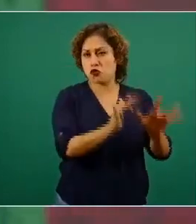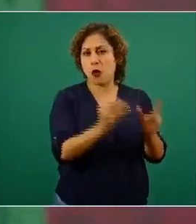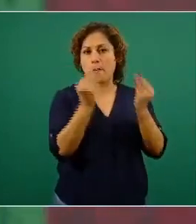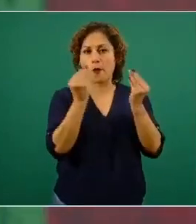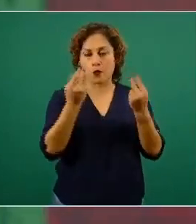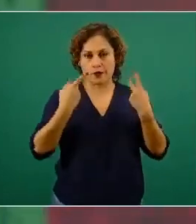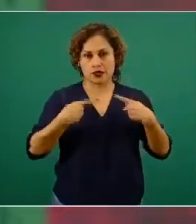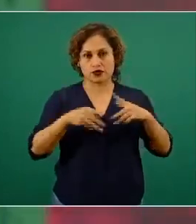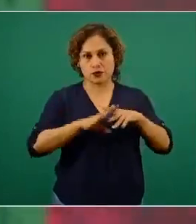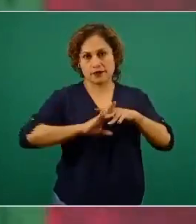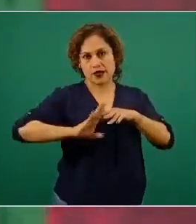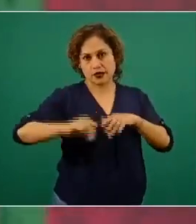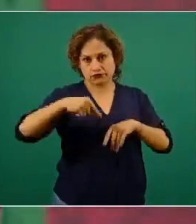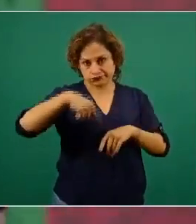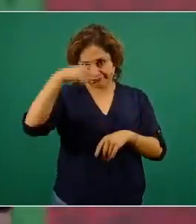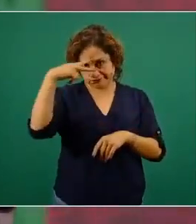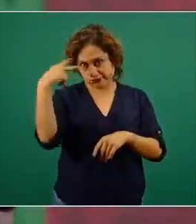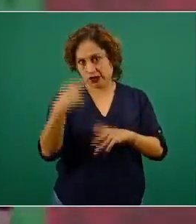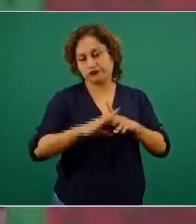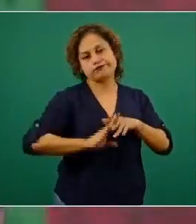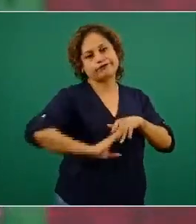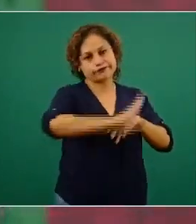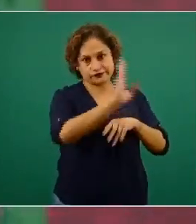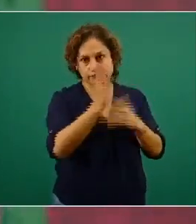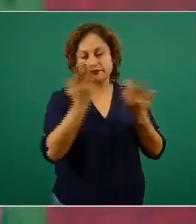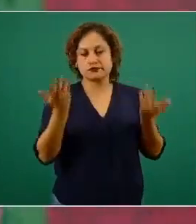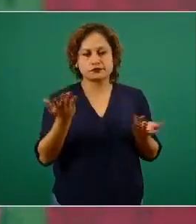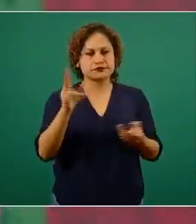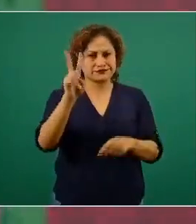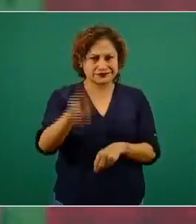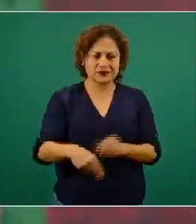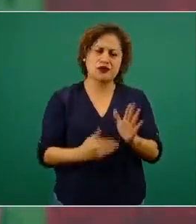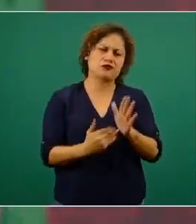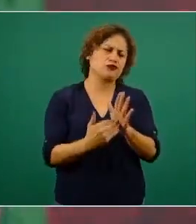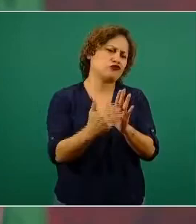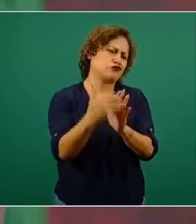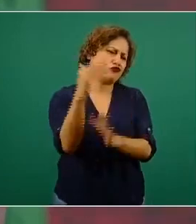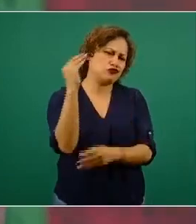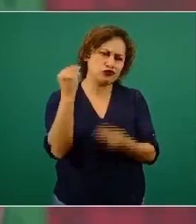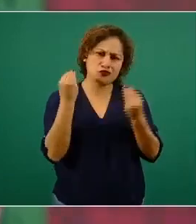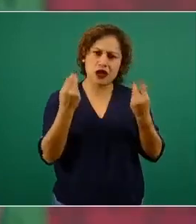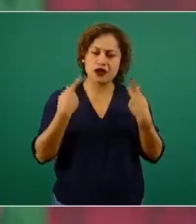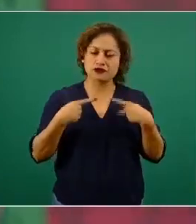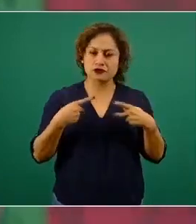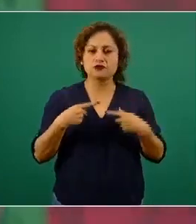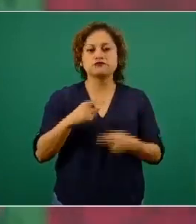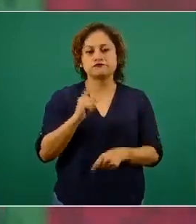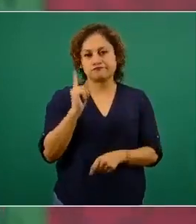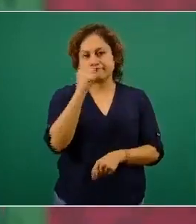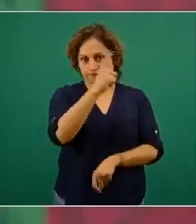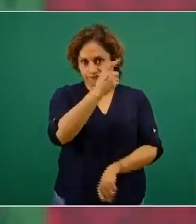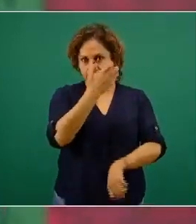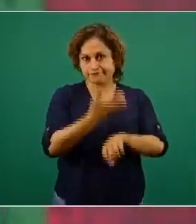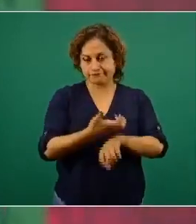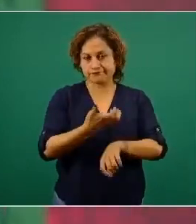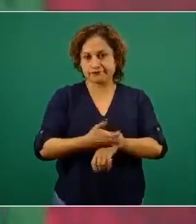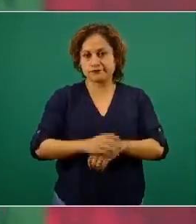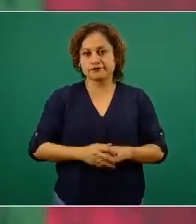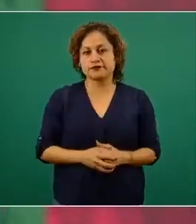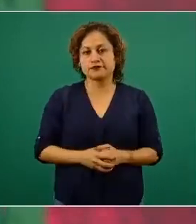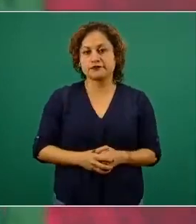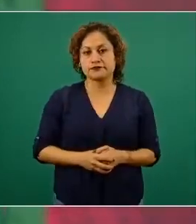migrantes de origen mexicano. Millones, varios millones. Y aquellas personas